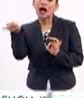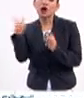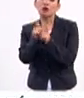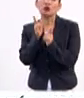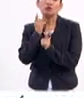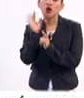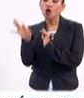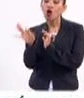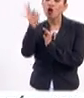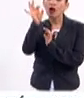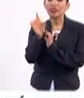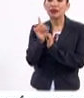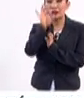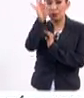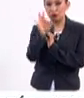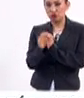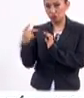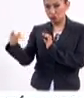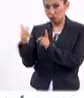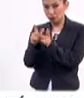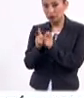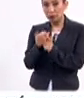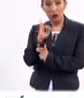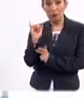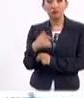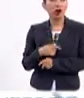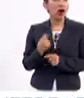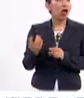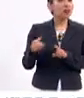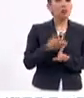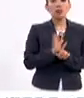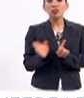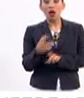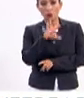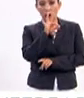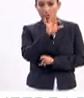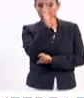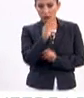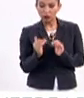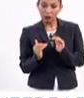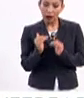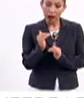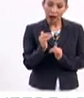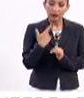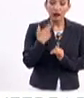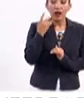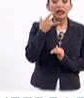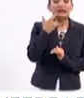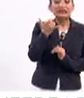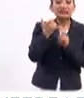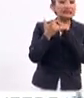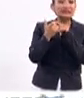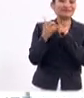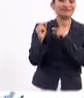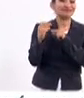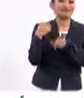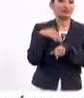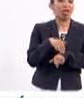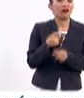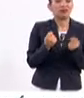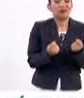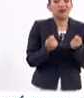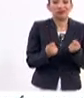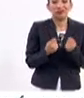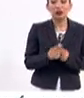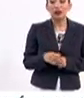políticos postular al menos el 30%, la verdad es que nunca lo cumplían, se avanzó al 40%, de procurarán también, tampoco la cumplían pese a que